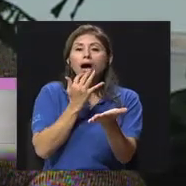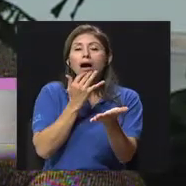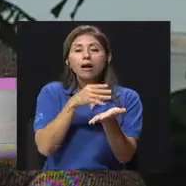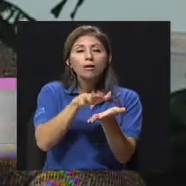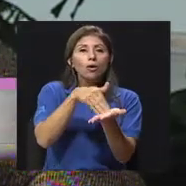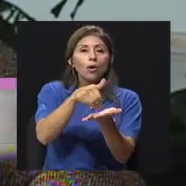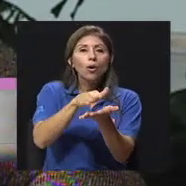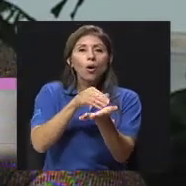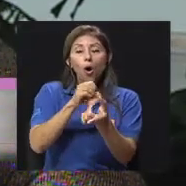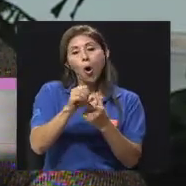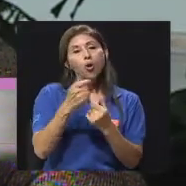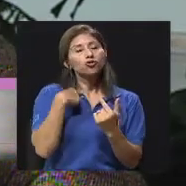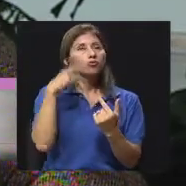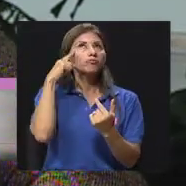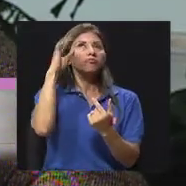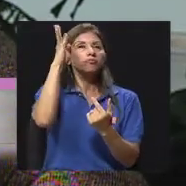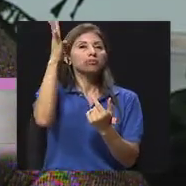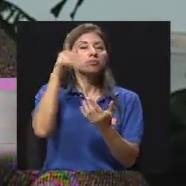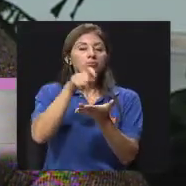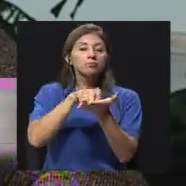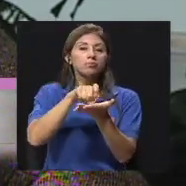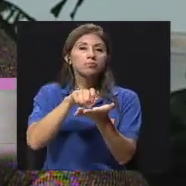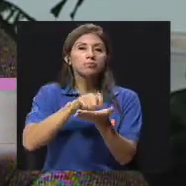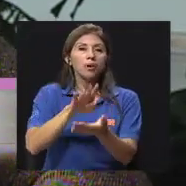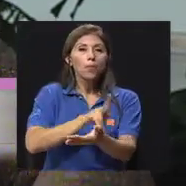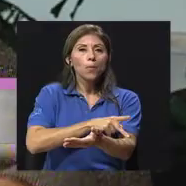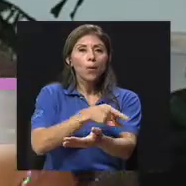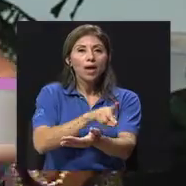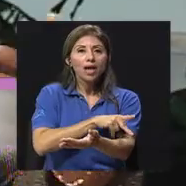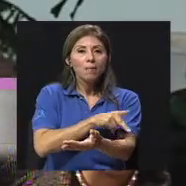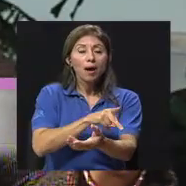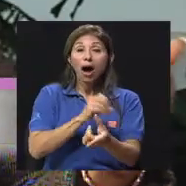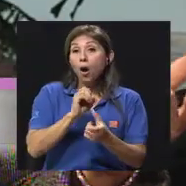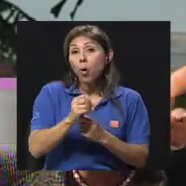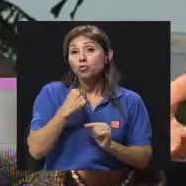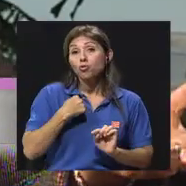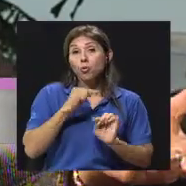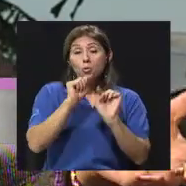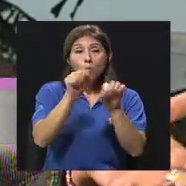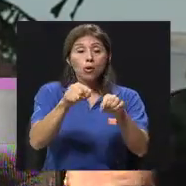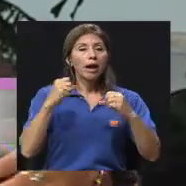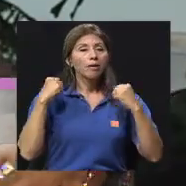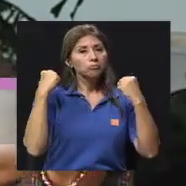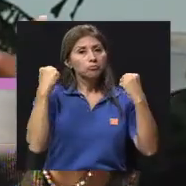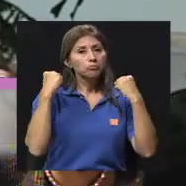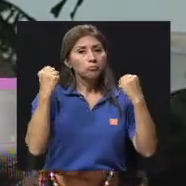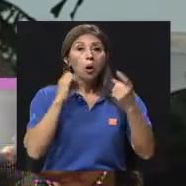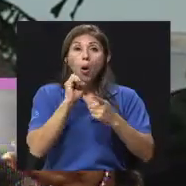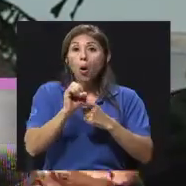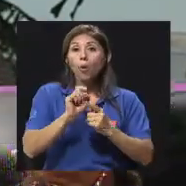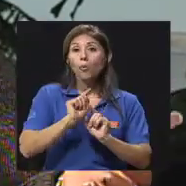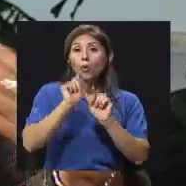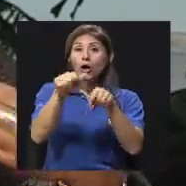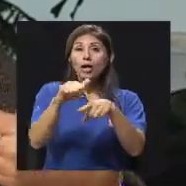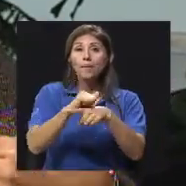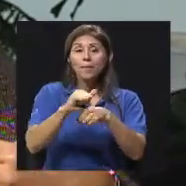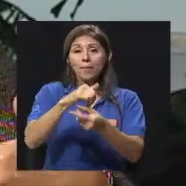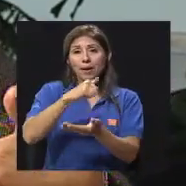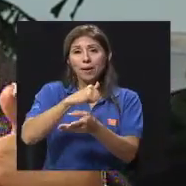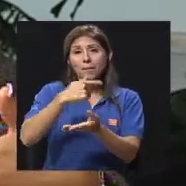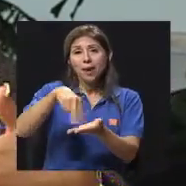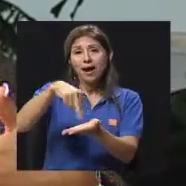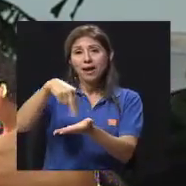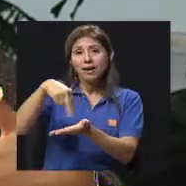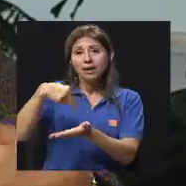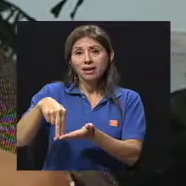poema, o llego a una clase de gimnasia o al mismo gimnasio común y corriente o a una clase de baile. Eso es